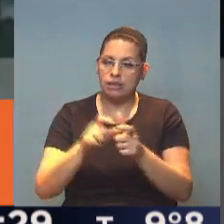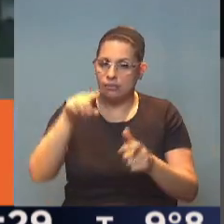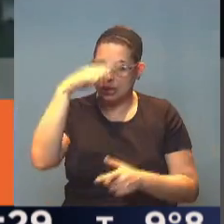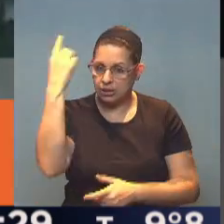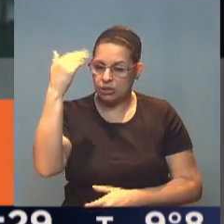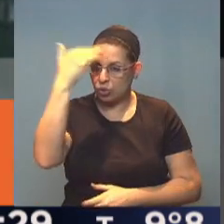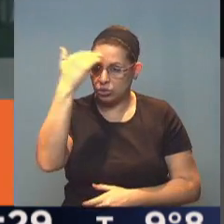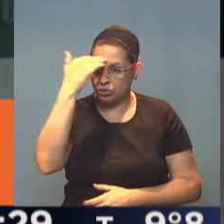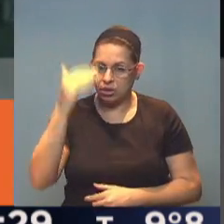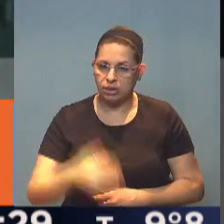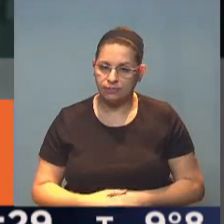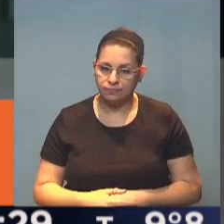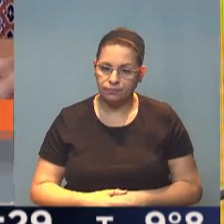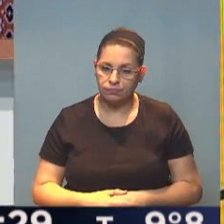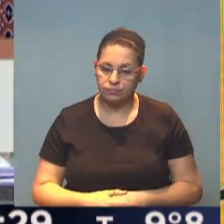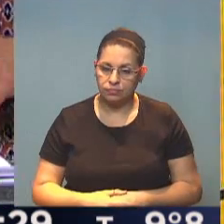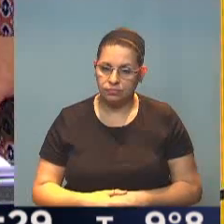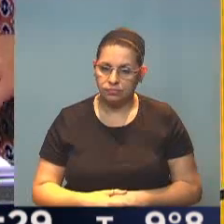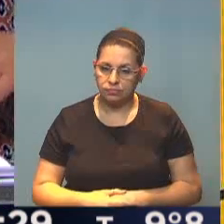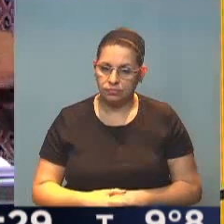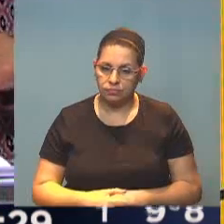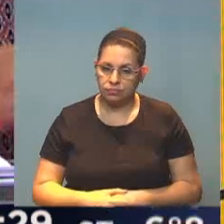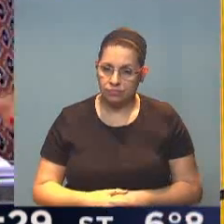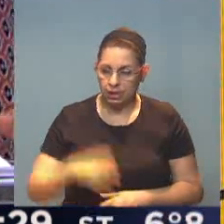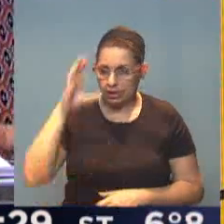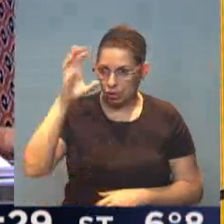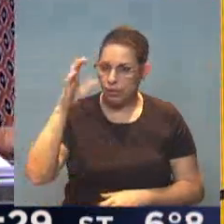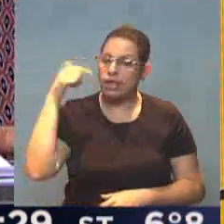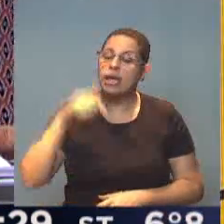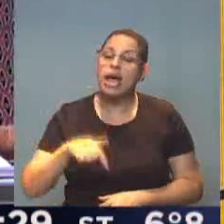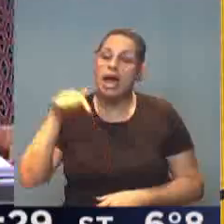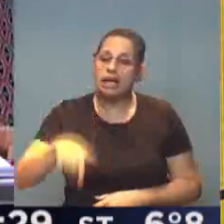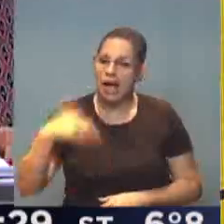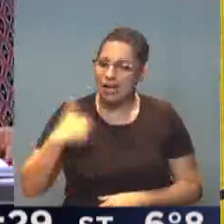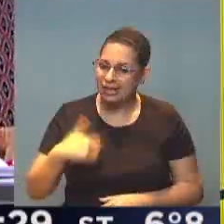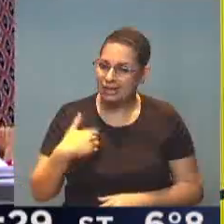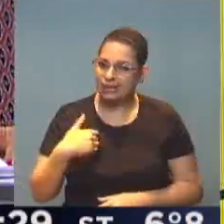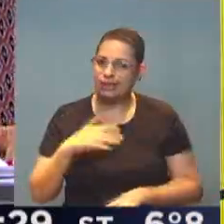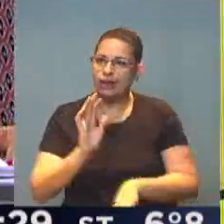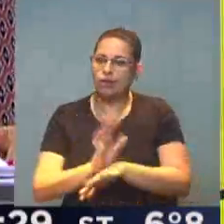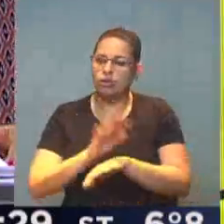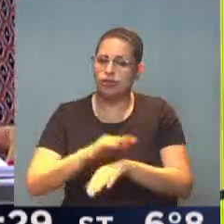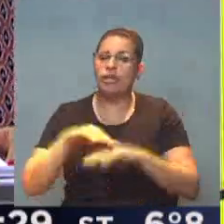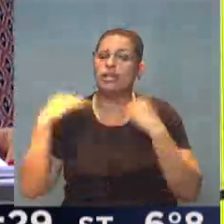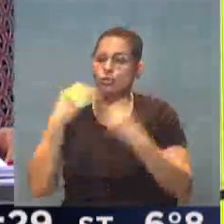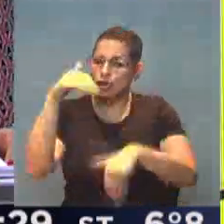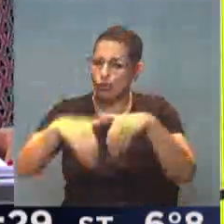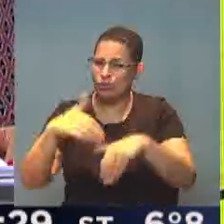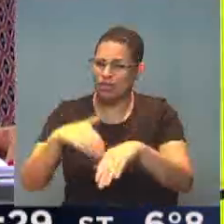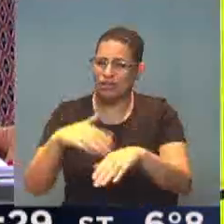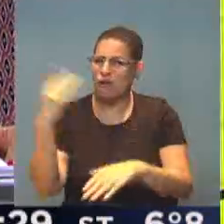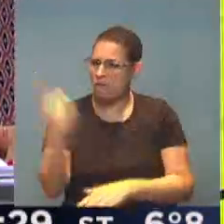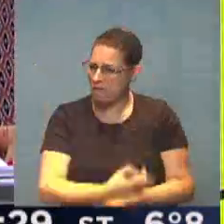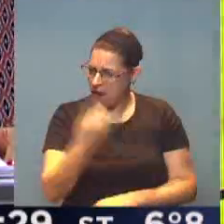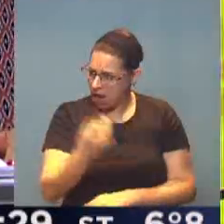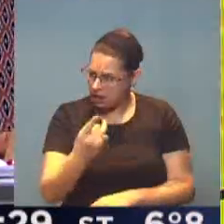Nacional Constituyente. Eso. Bueno, recordamos entonces que la Argentina no va a reconocer el resultado de esta elección en